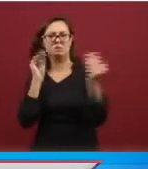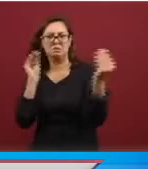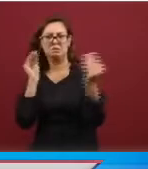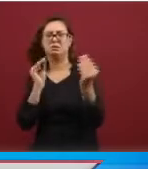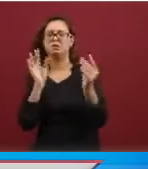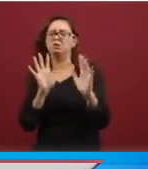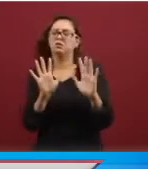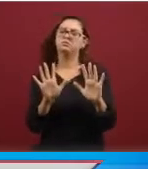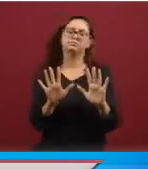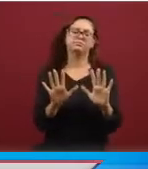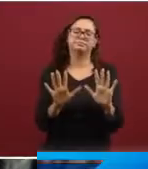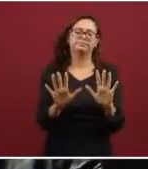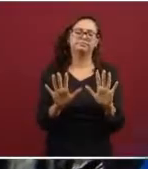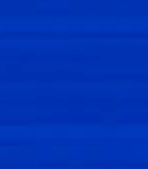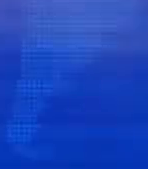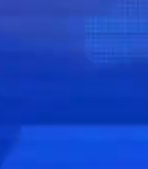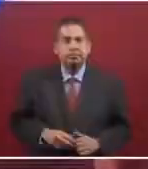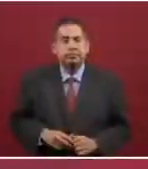el 12%.